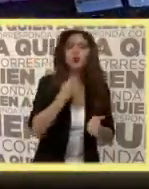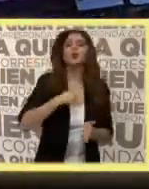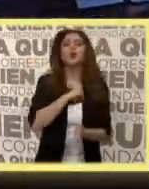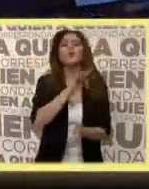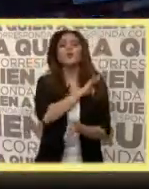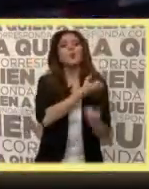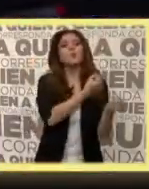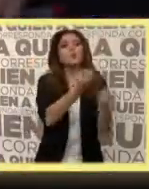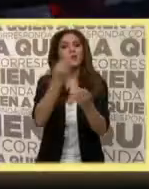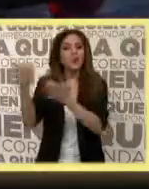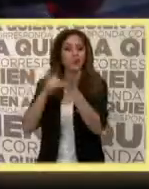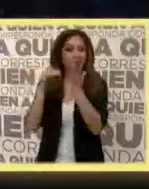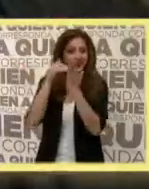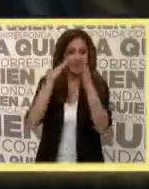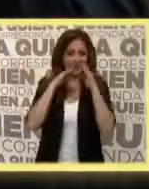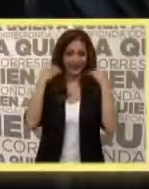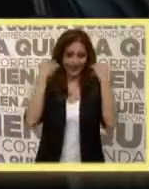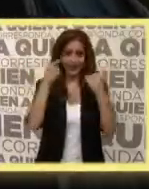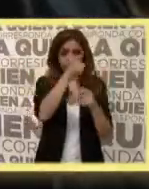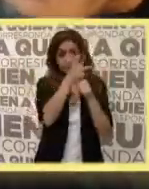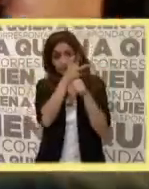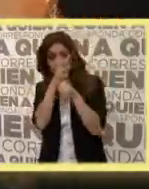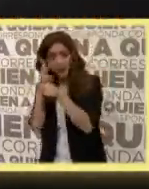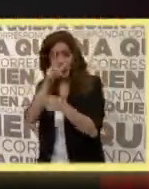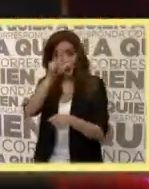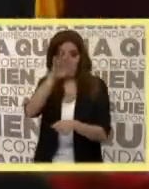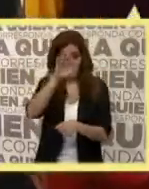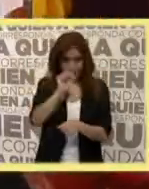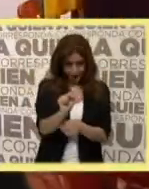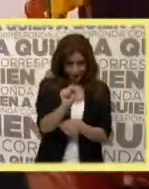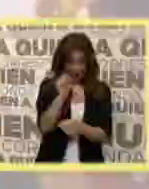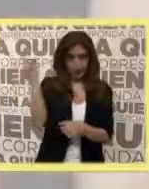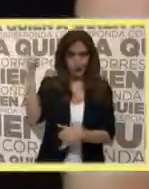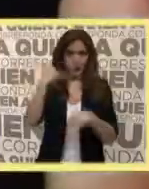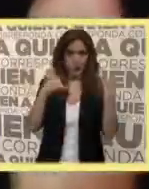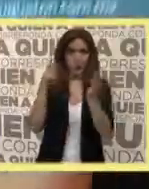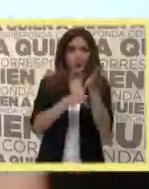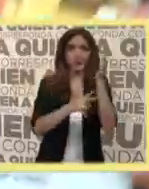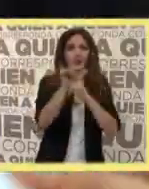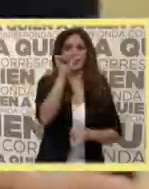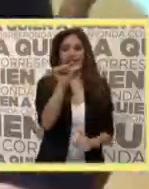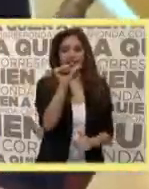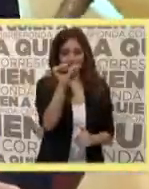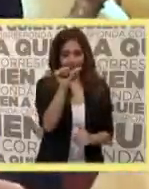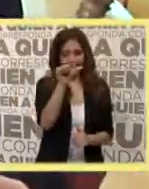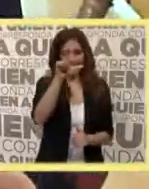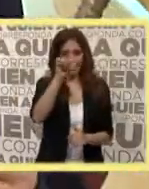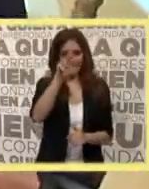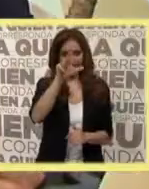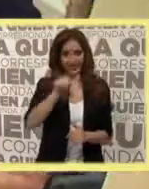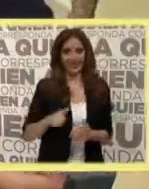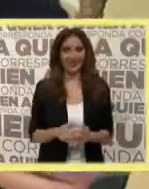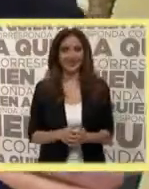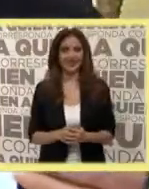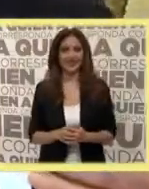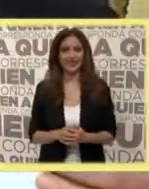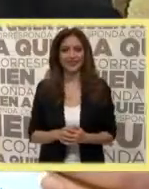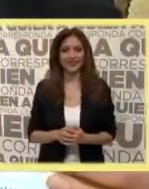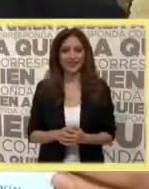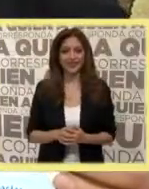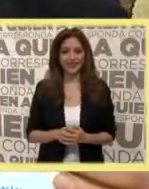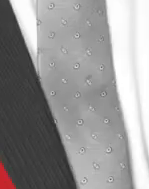provocaremos millones de sonrisas. Son imágenes de Luis Alejandre, Juguetón 2016, Lina Loesoto.